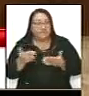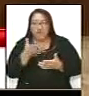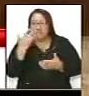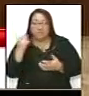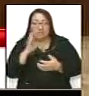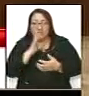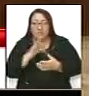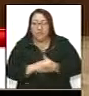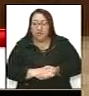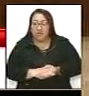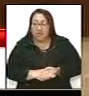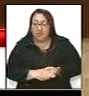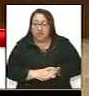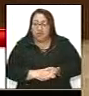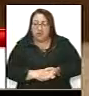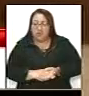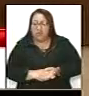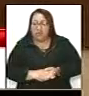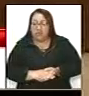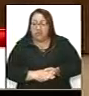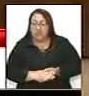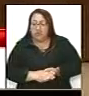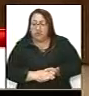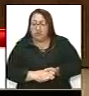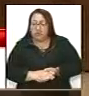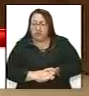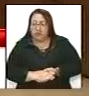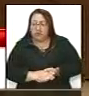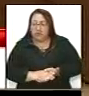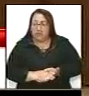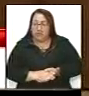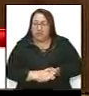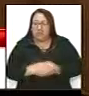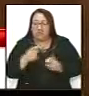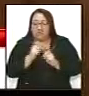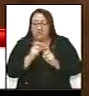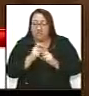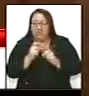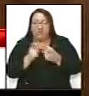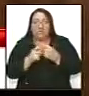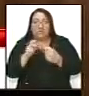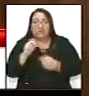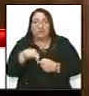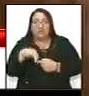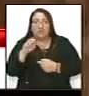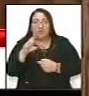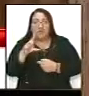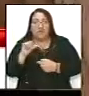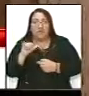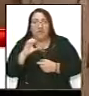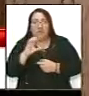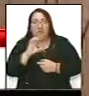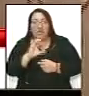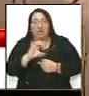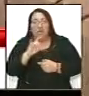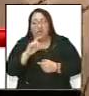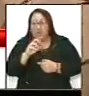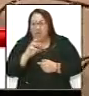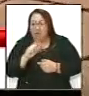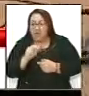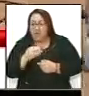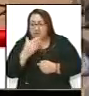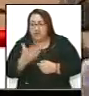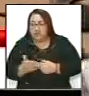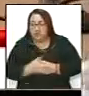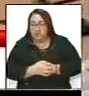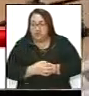de hablarlo ni podemos dejar de levantar la voz. Tiene la palabra la congresista Nelly Cuadras. Gracias, Presidenta. Saludar por